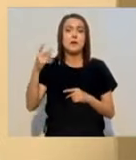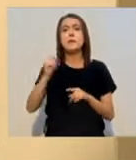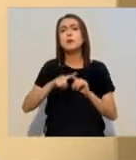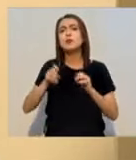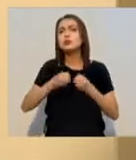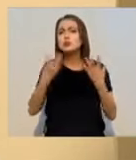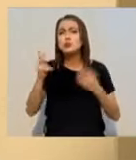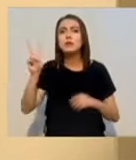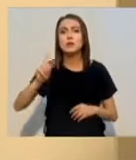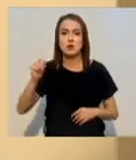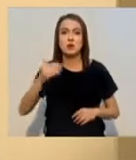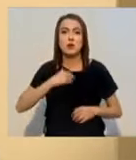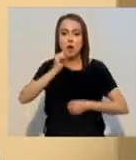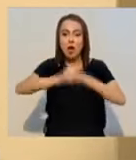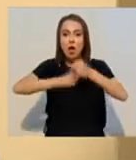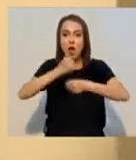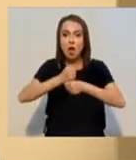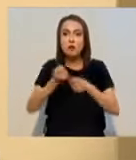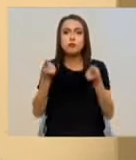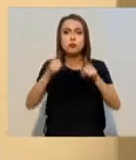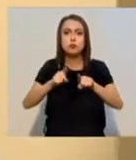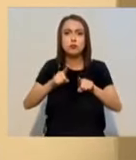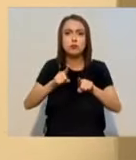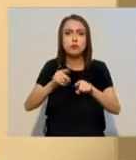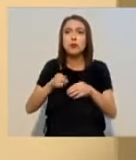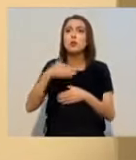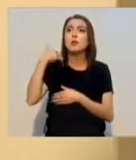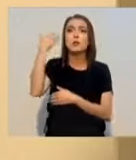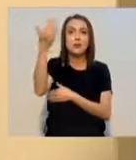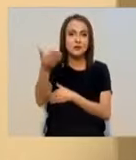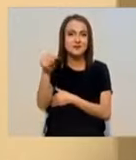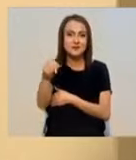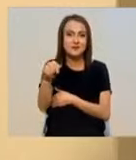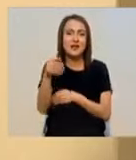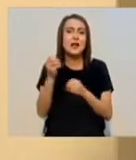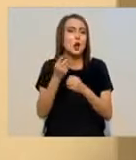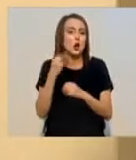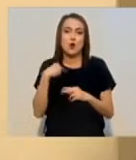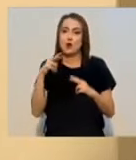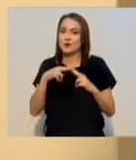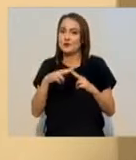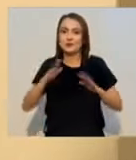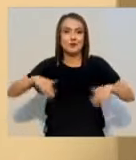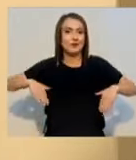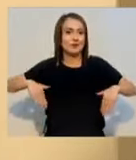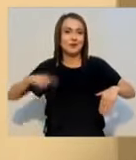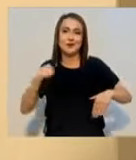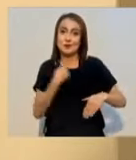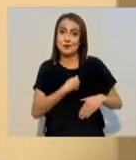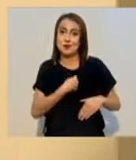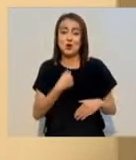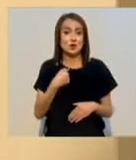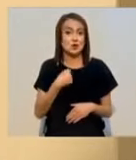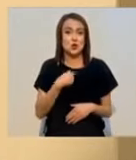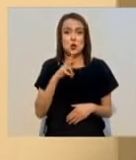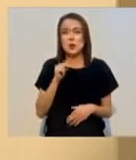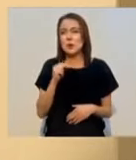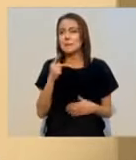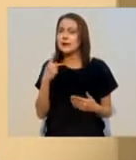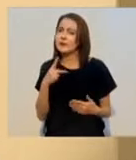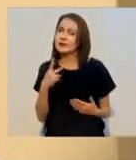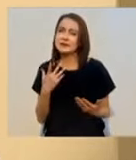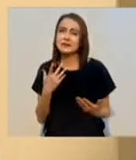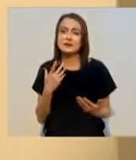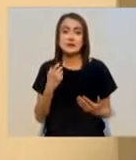virus tienen efectos años o meses después. Esas todavía las desconocemos. Y yo no me arriesgaría,